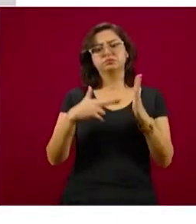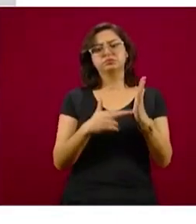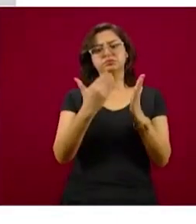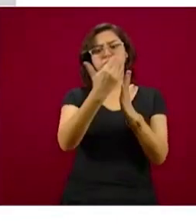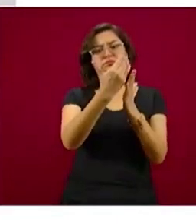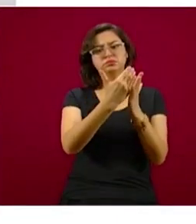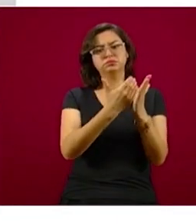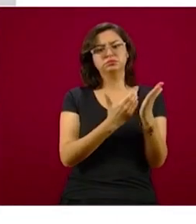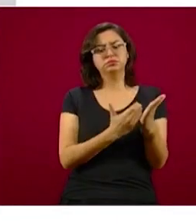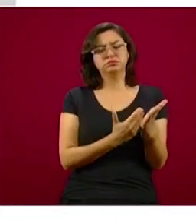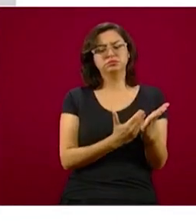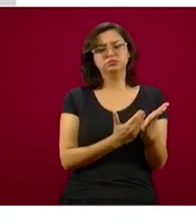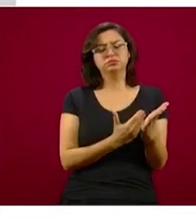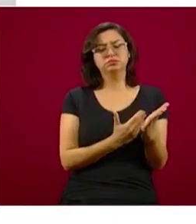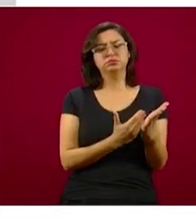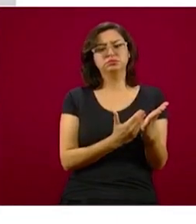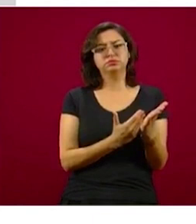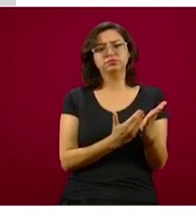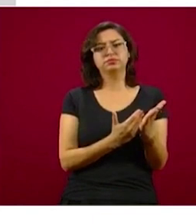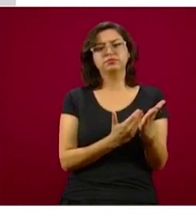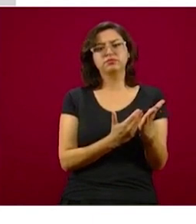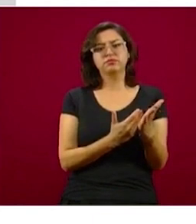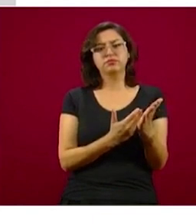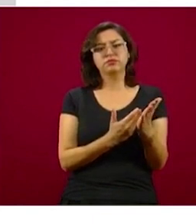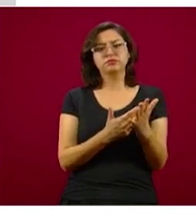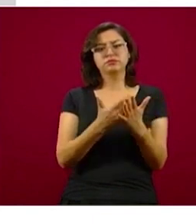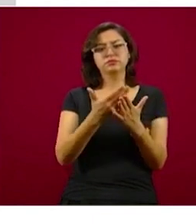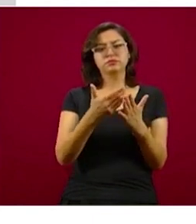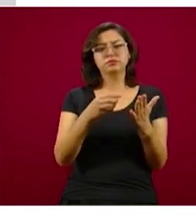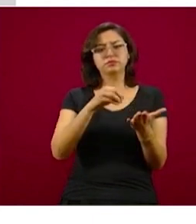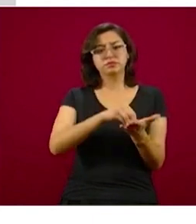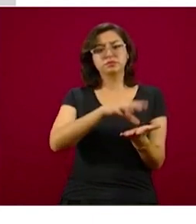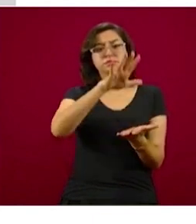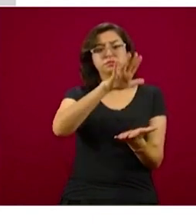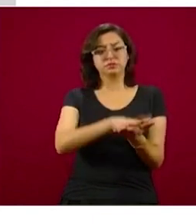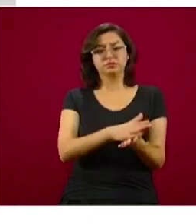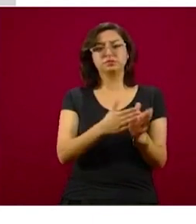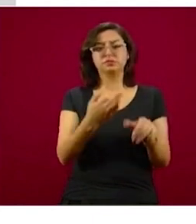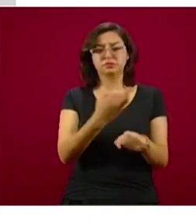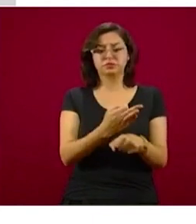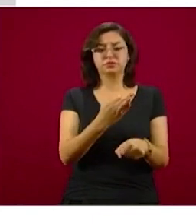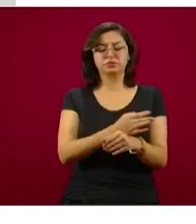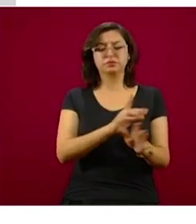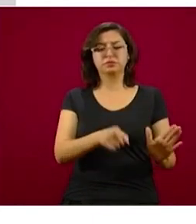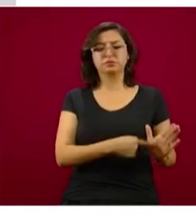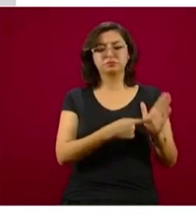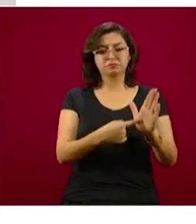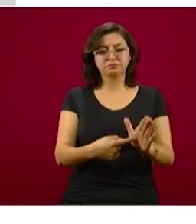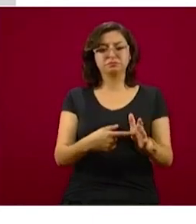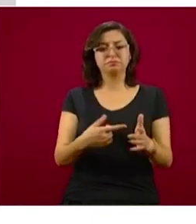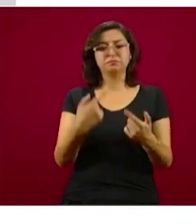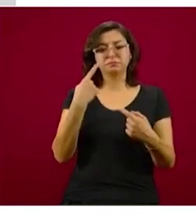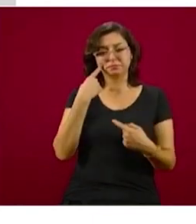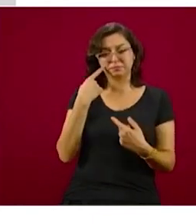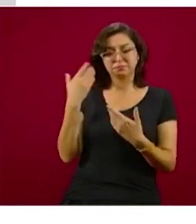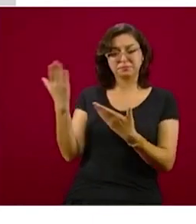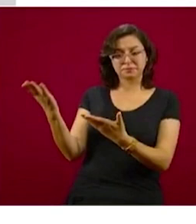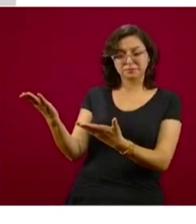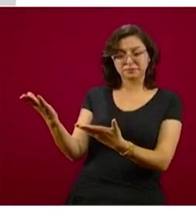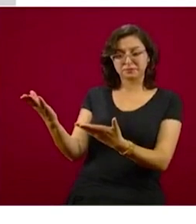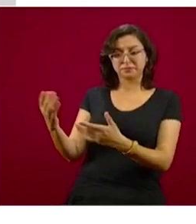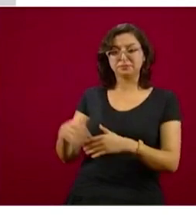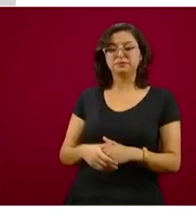una serie de reglas, que es lo que les quisiera yo presentar hoy. Primero, los